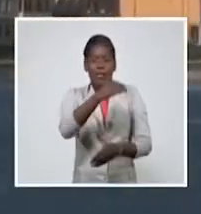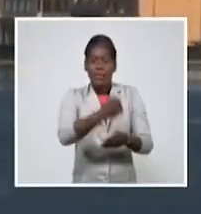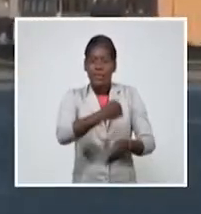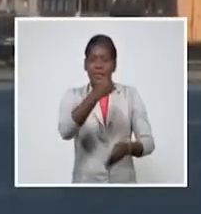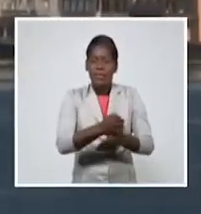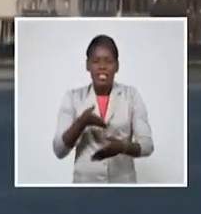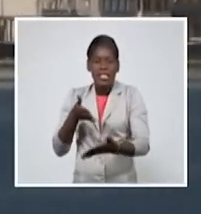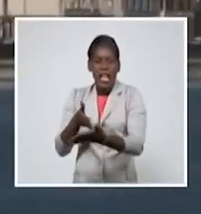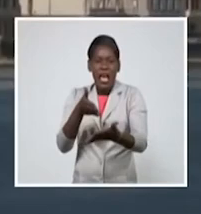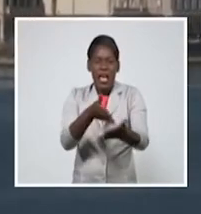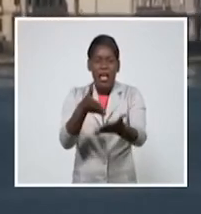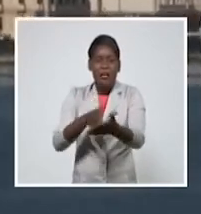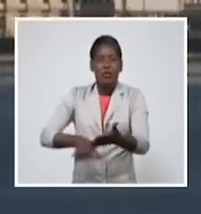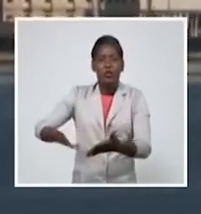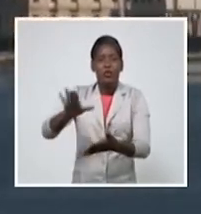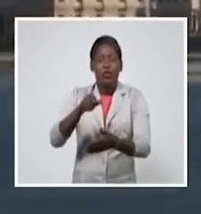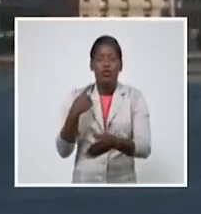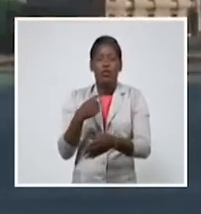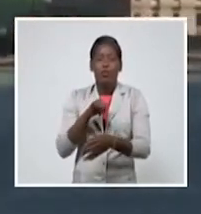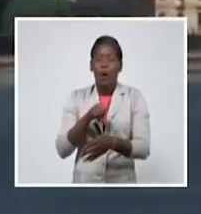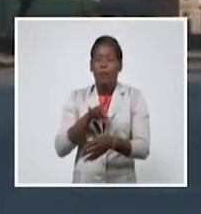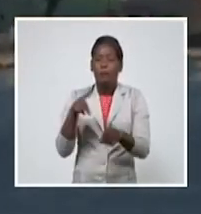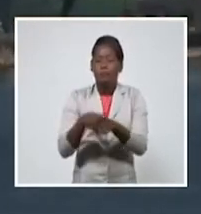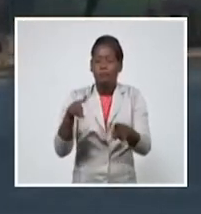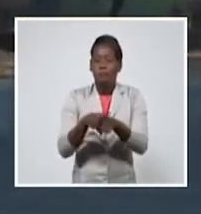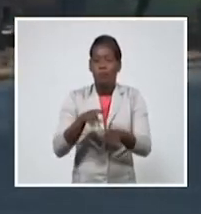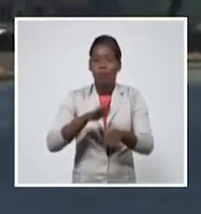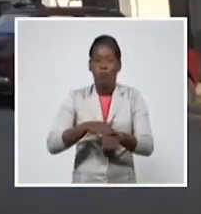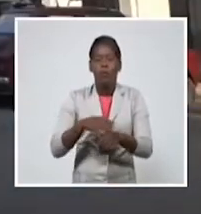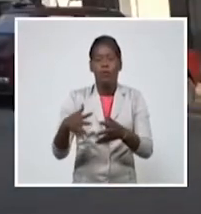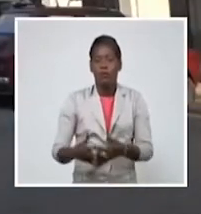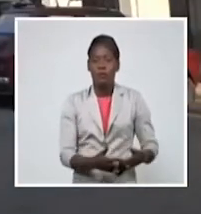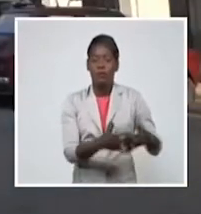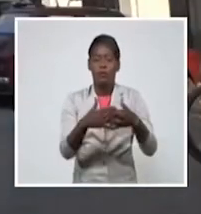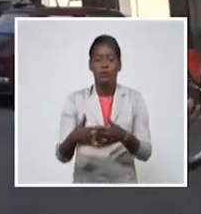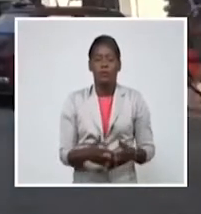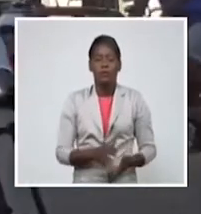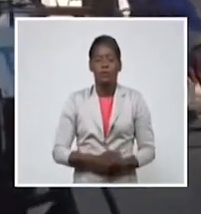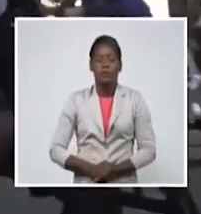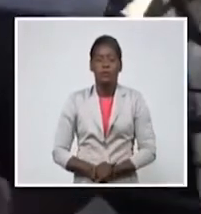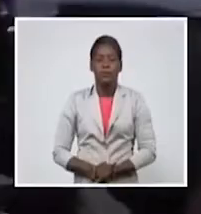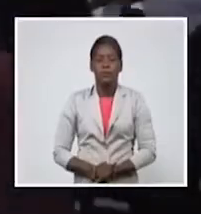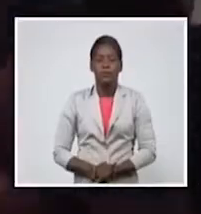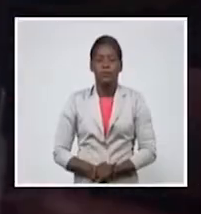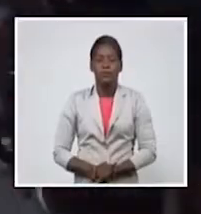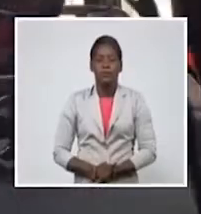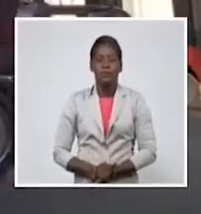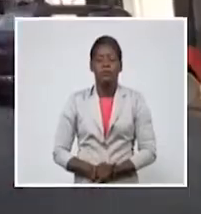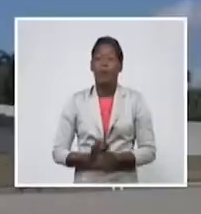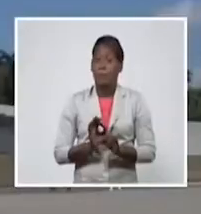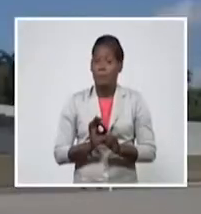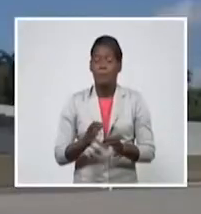la desestabilización y caída de gobiernos salidos de elecciones teóricamente pluralistas. Ahí está